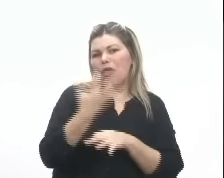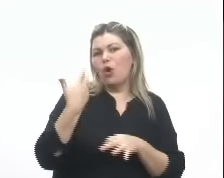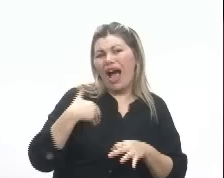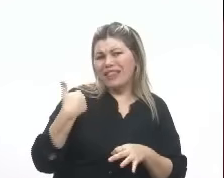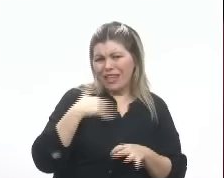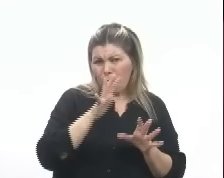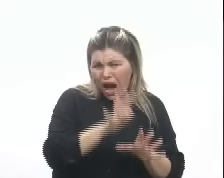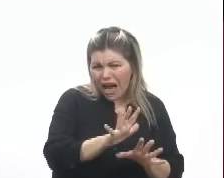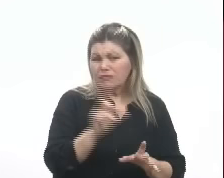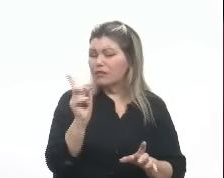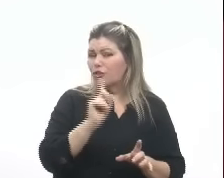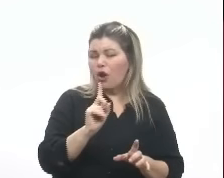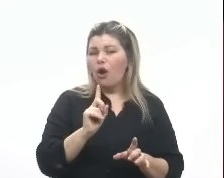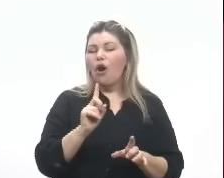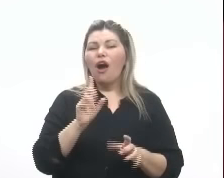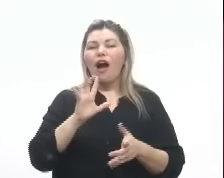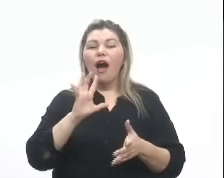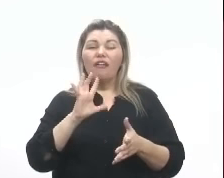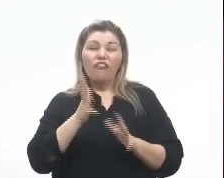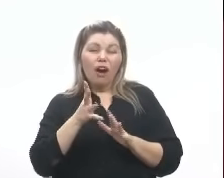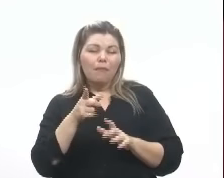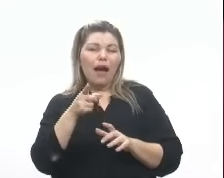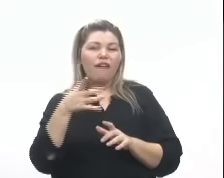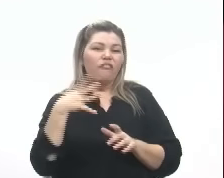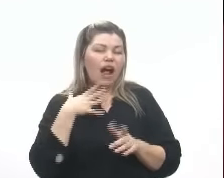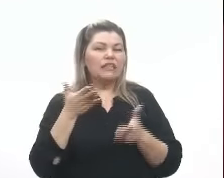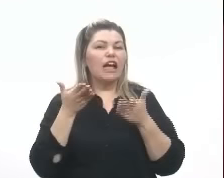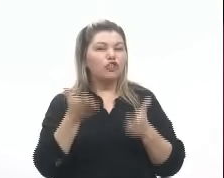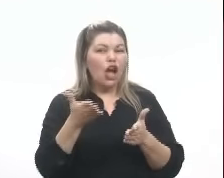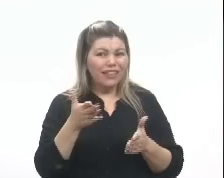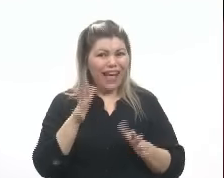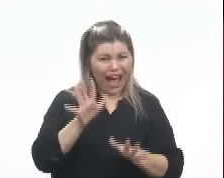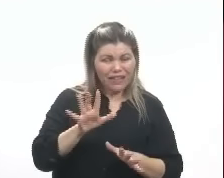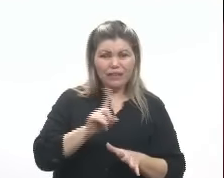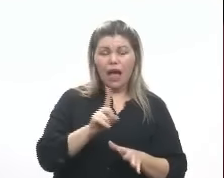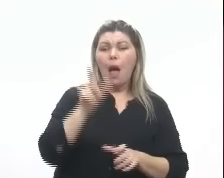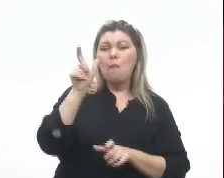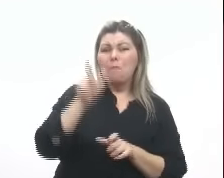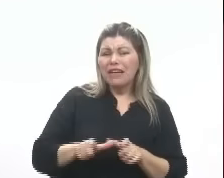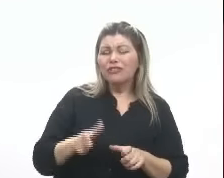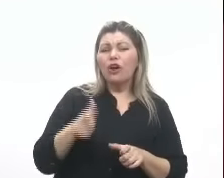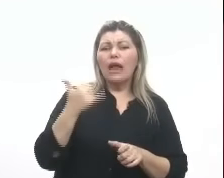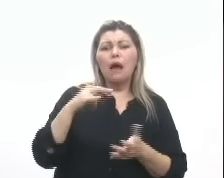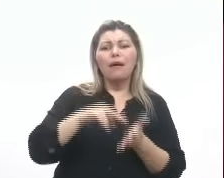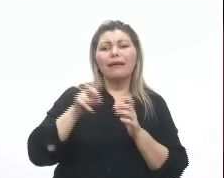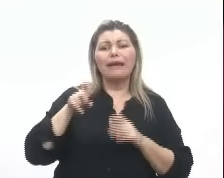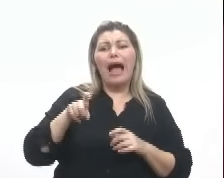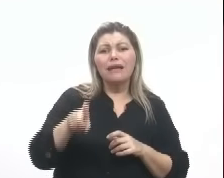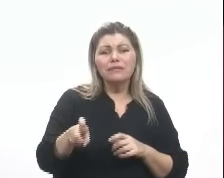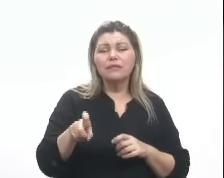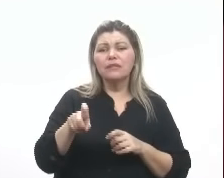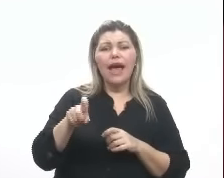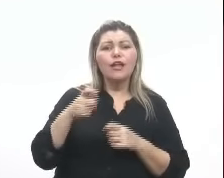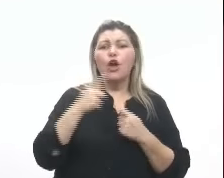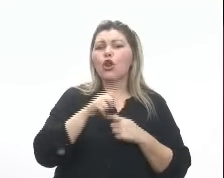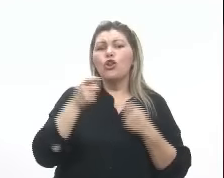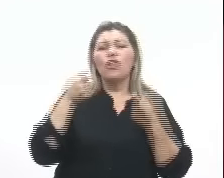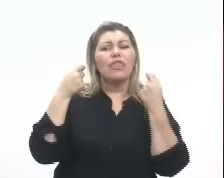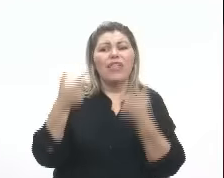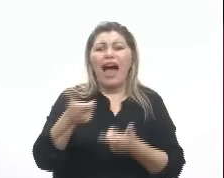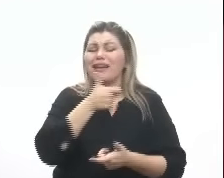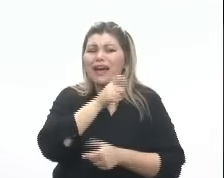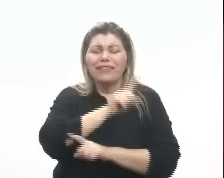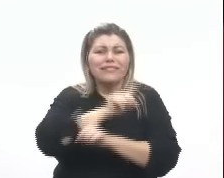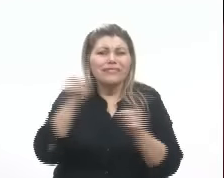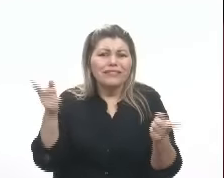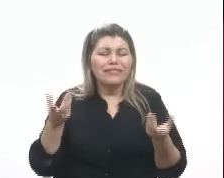solidaridad. Acá hay gente que tiene problema oncológico y se le negó el medicamento. Se le negó el